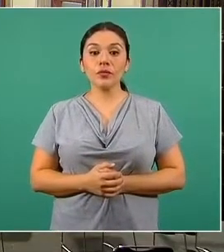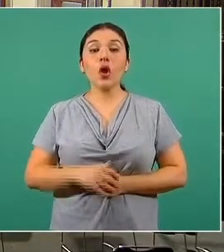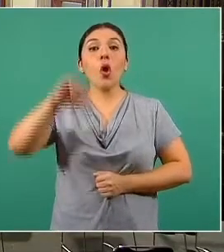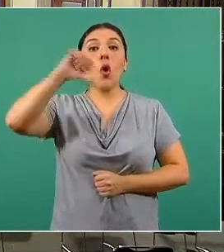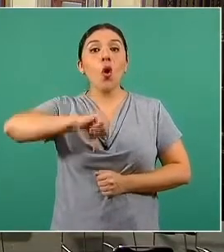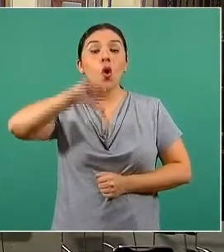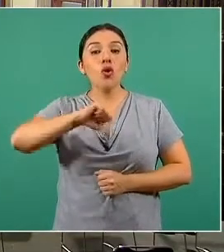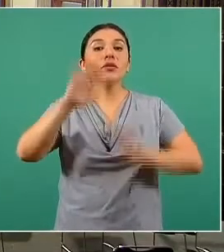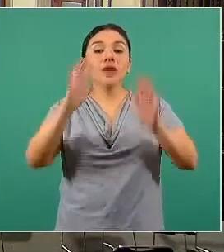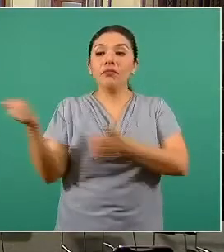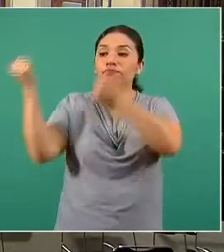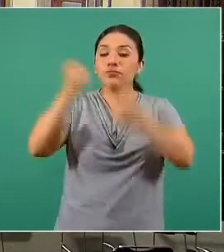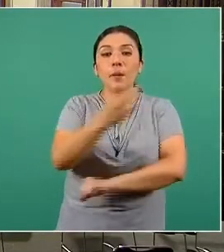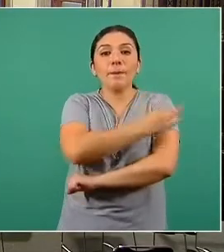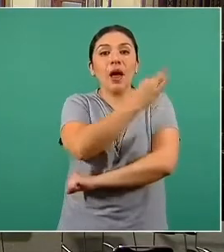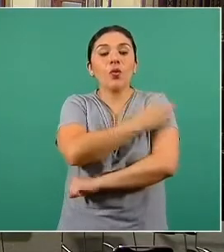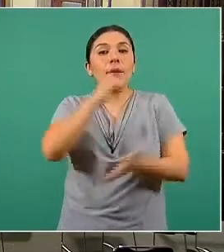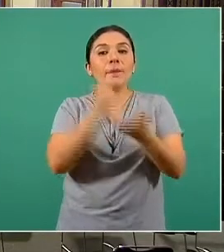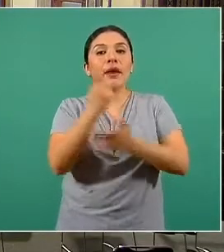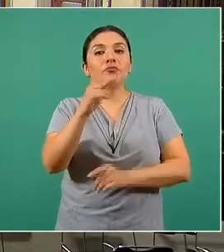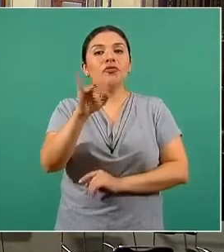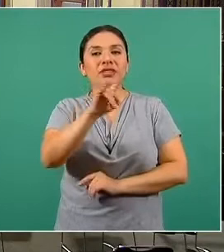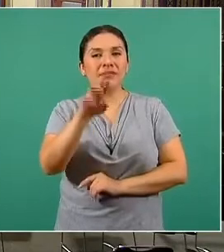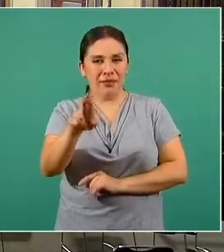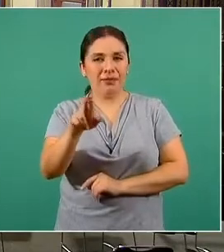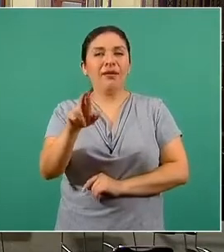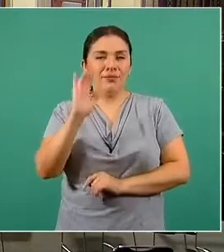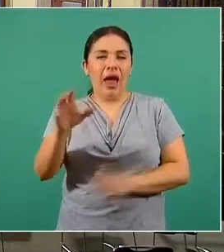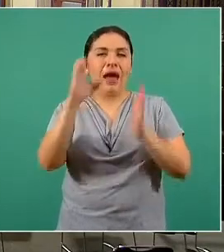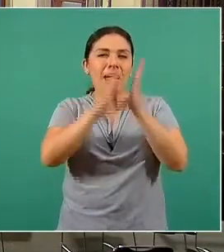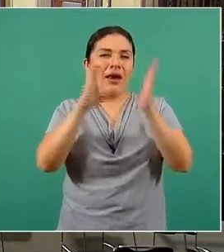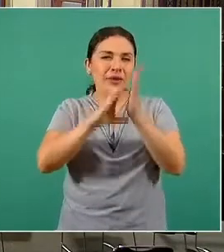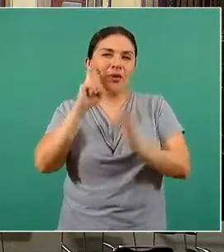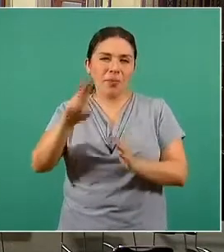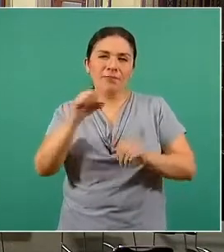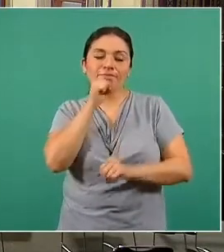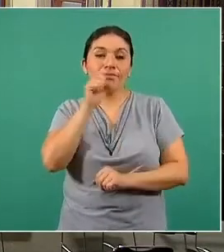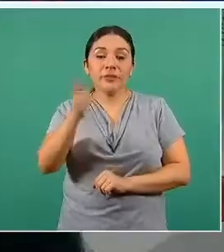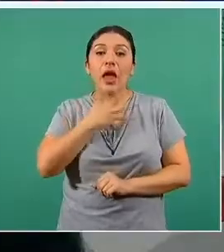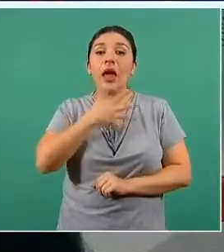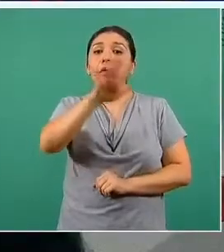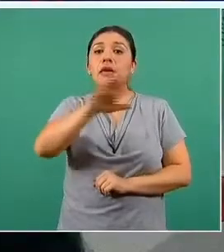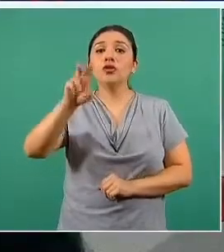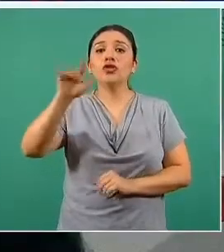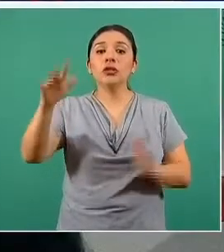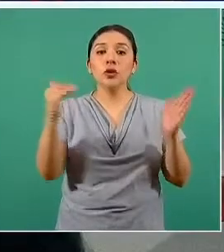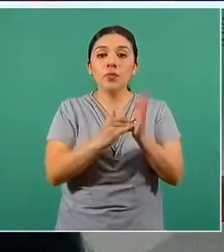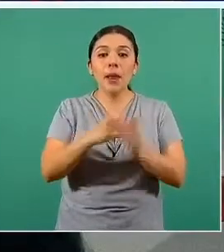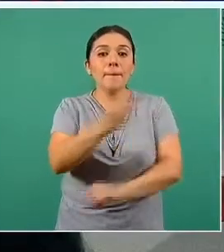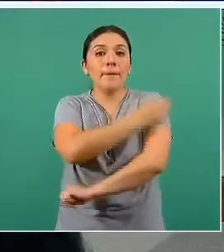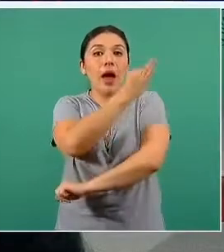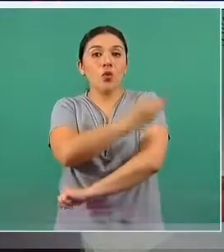Hoy recibimos vacuna de Pfizer-BioNTech, precisamente como lo habíamos anticipado en el calendario semanal, 585,000 dosis